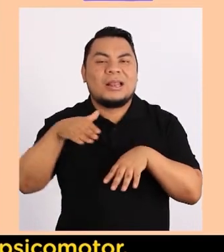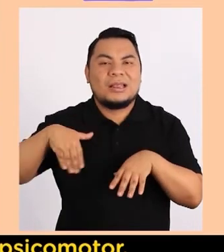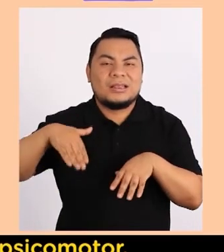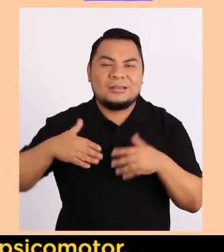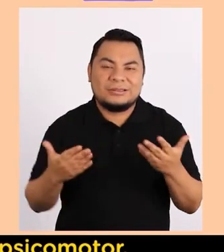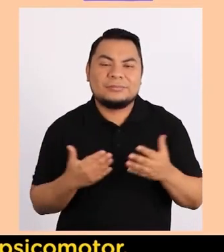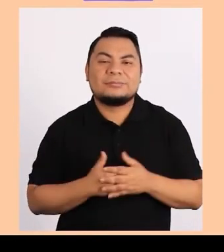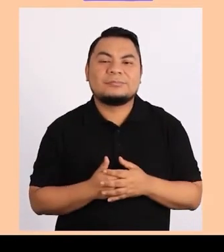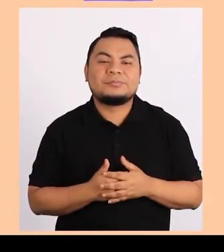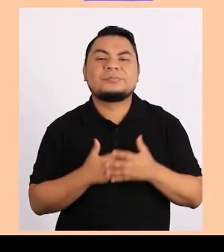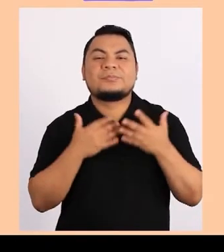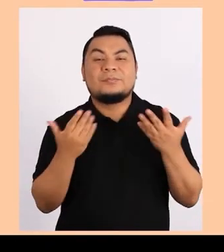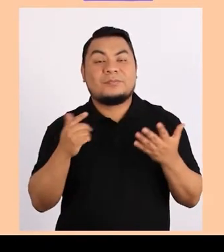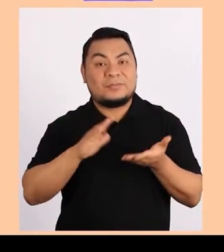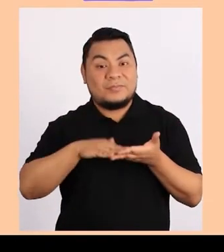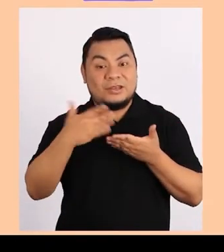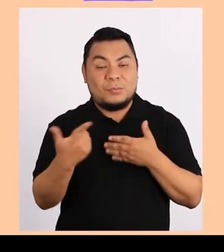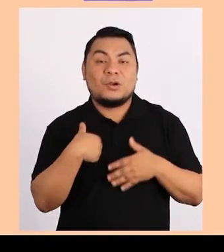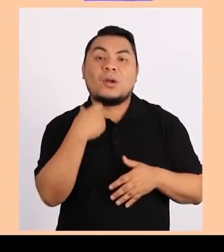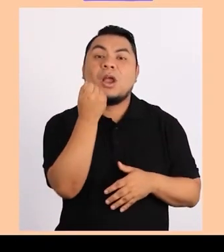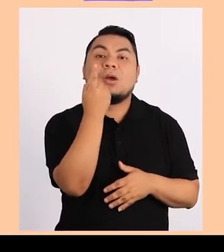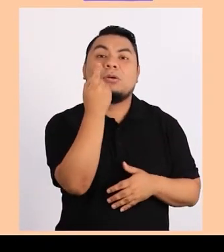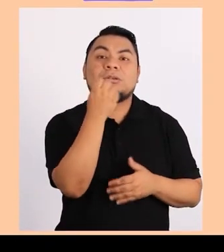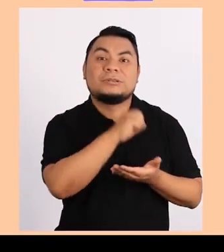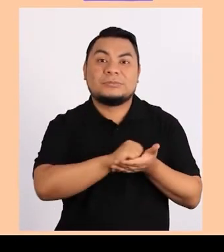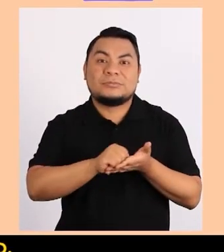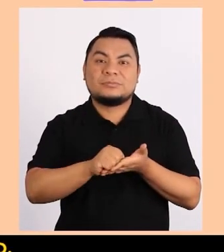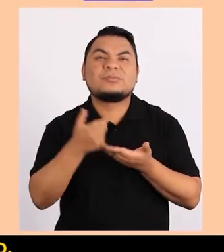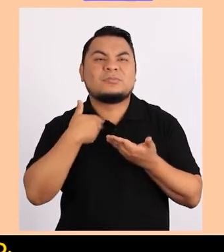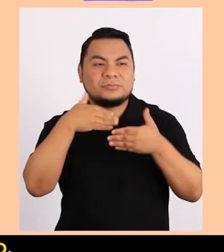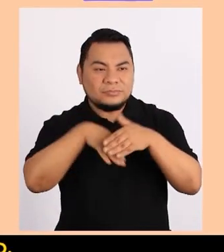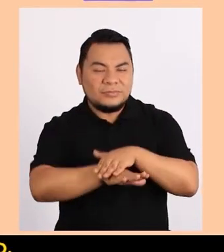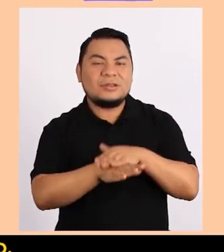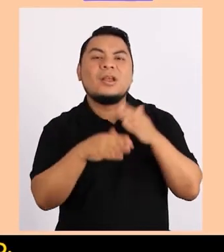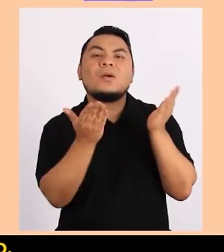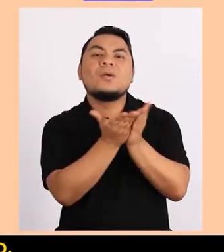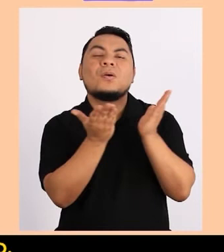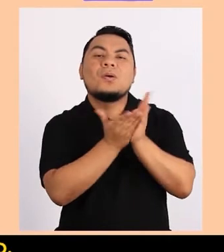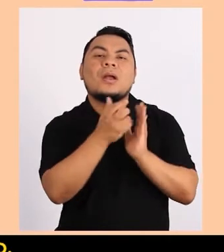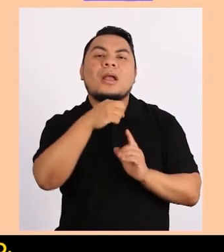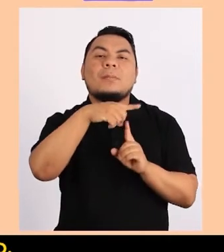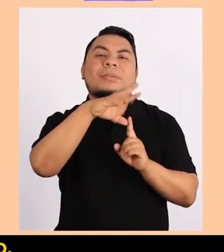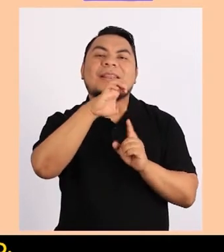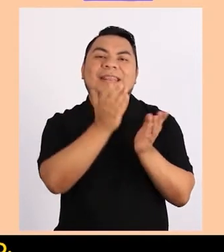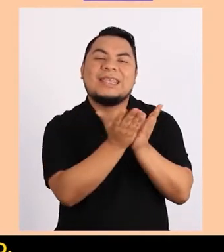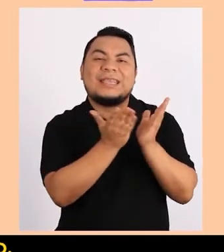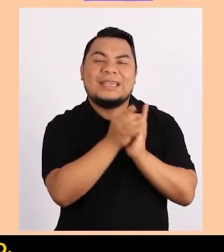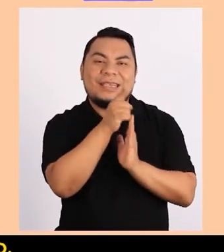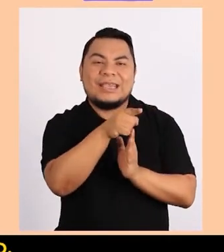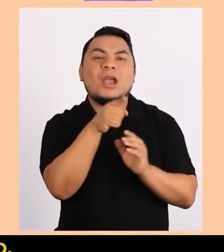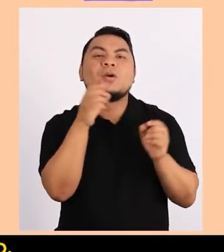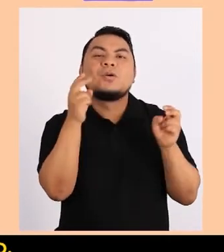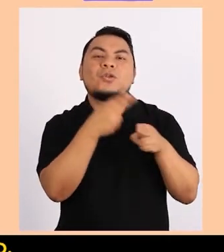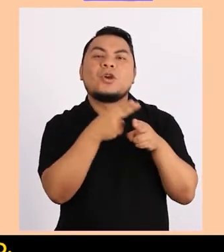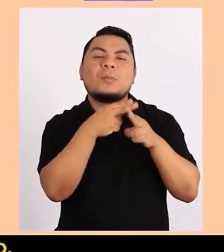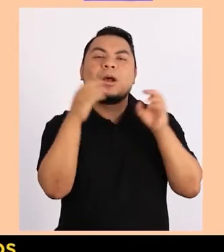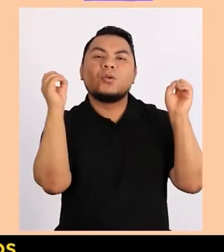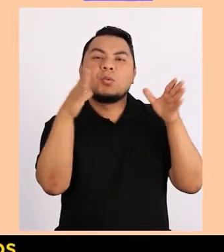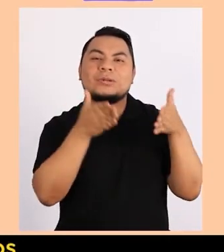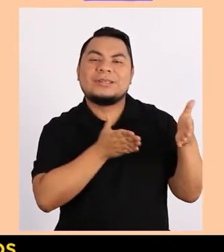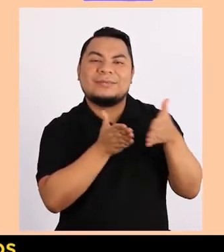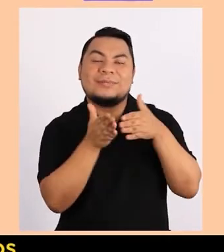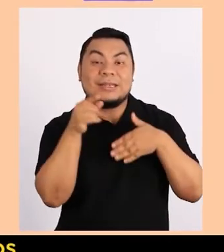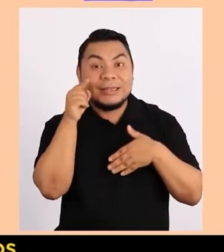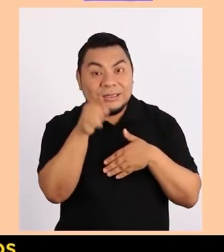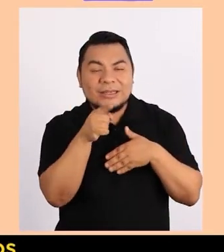psicomotor. A los 11 meses entré al PRITE, una luz en el camino.